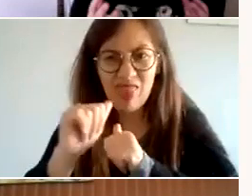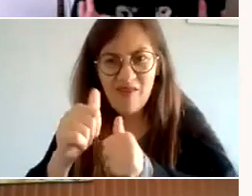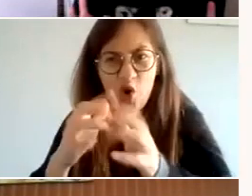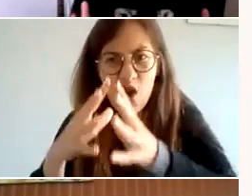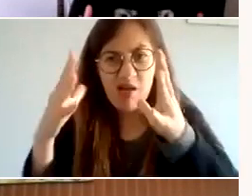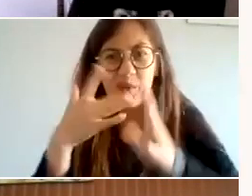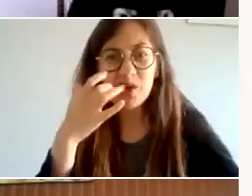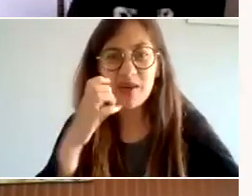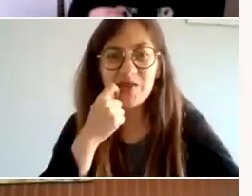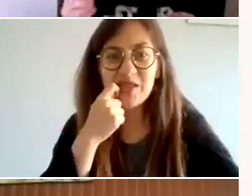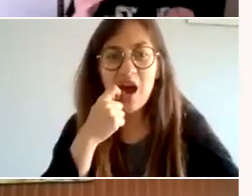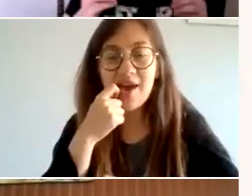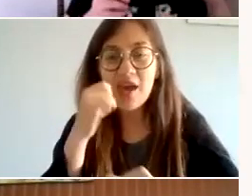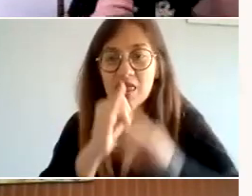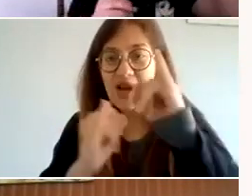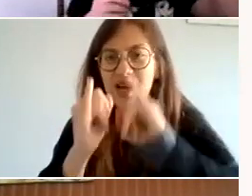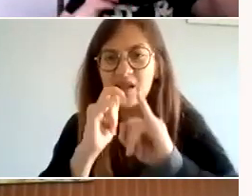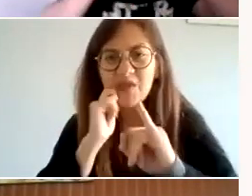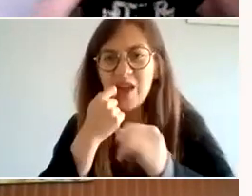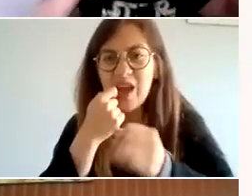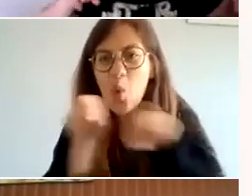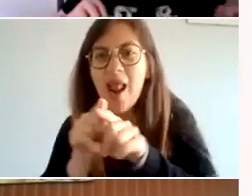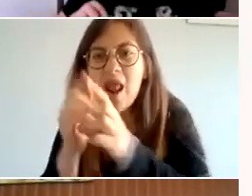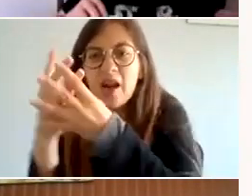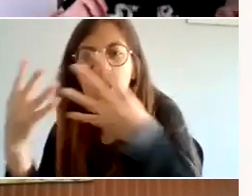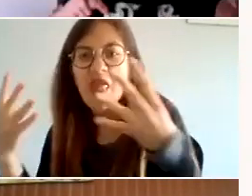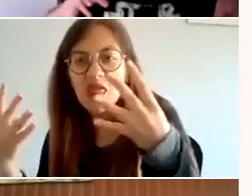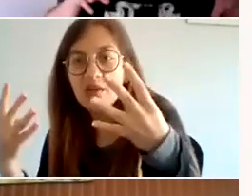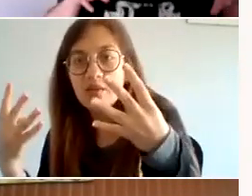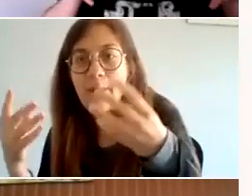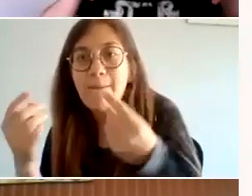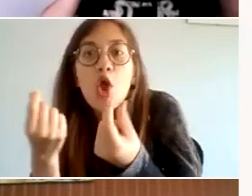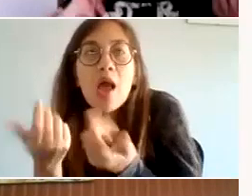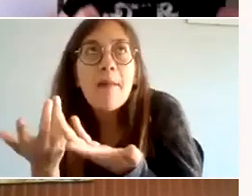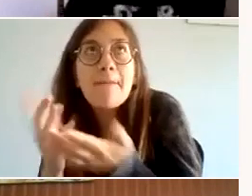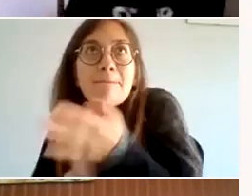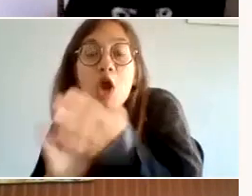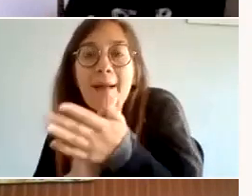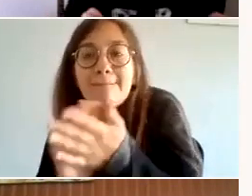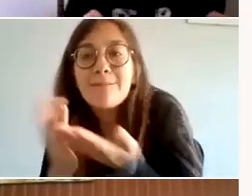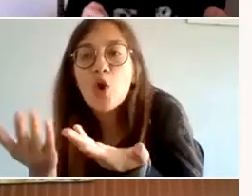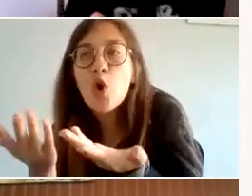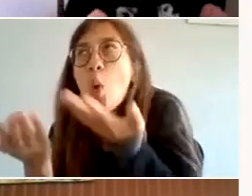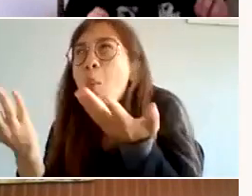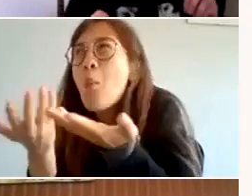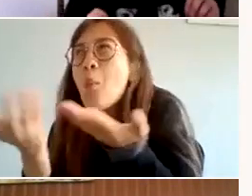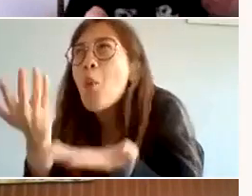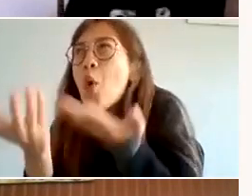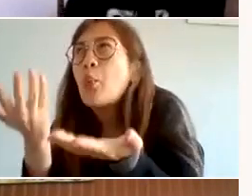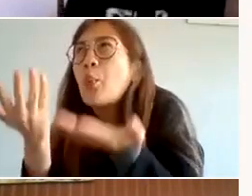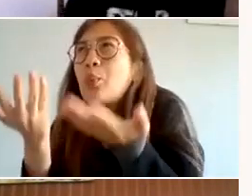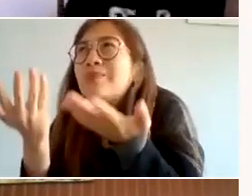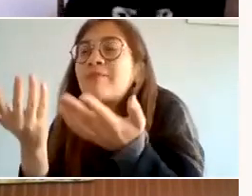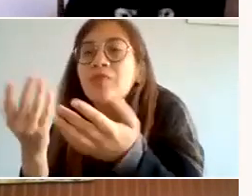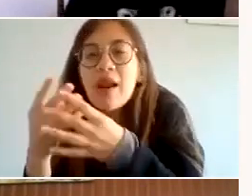una red de pesca, por ejemplo, donde existen nodos y uniones. Es el mismo concepto. Cada computador se conecta con